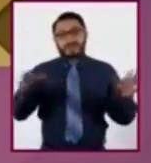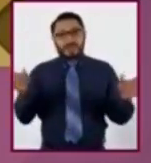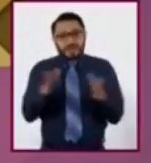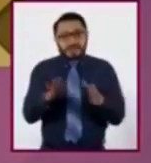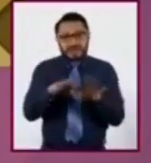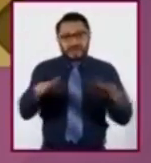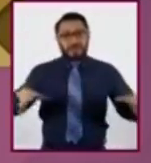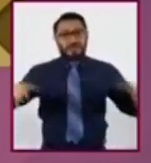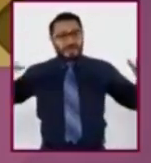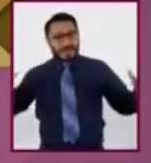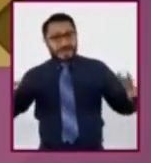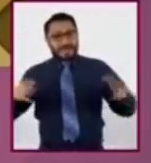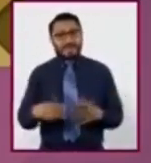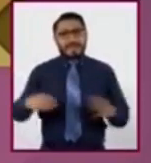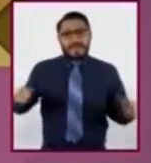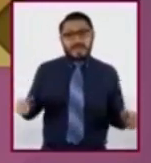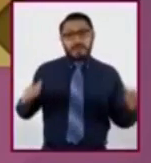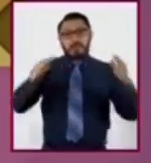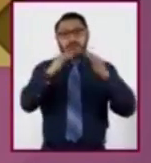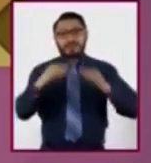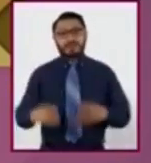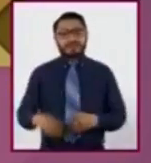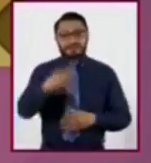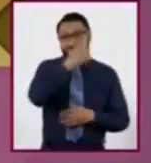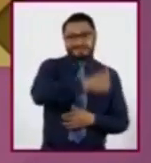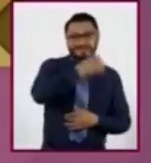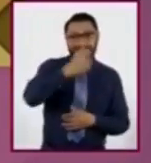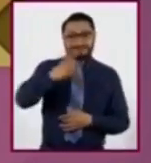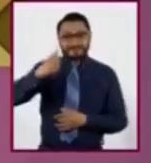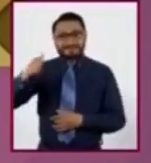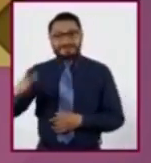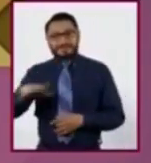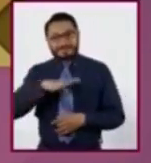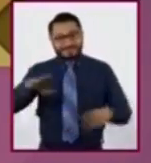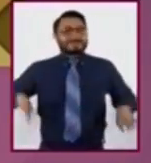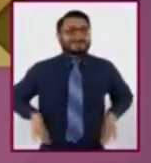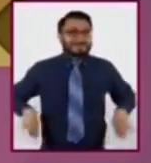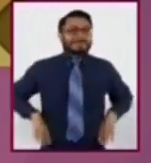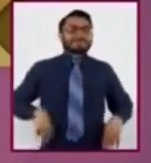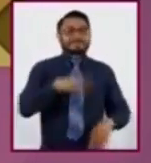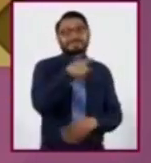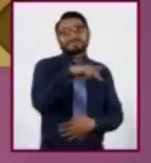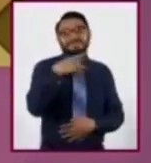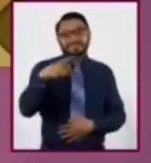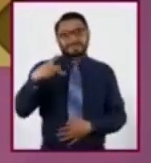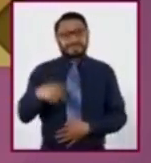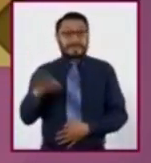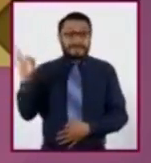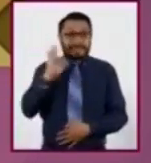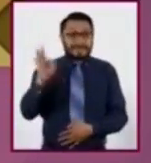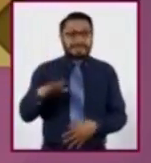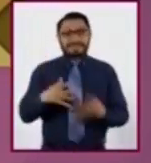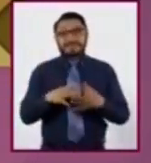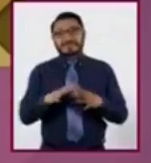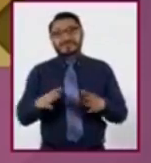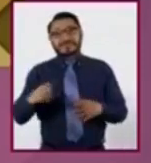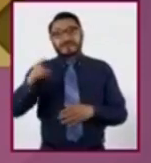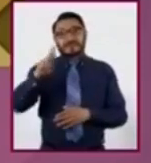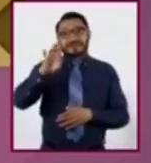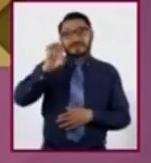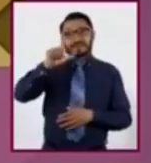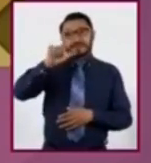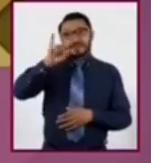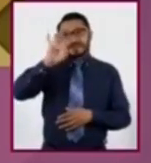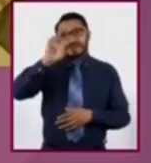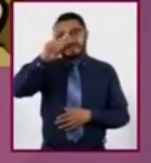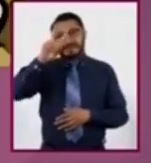Costa Grande y Montaña. Cada una de ellas con sus particulares características. Quizá el relieve del estado de Guerrero